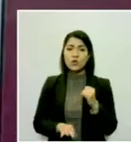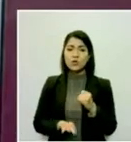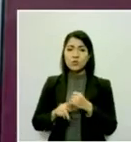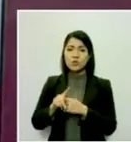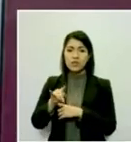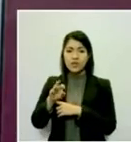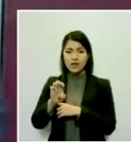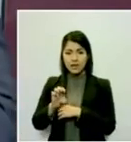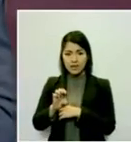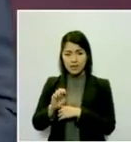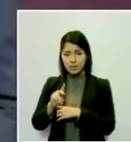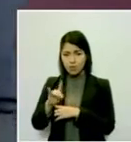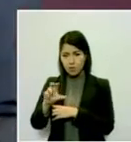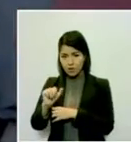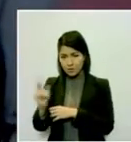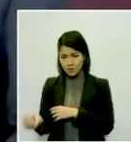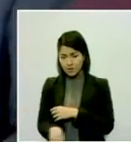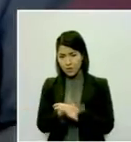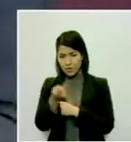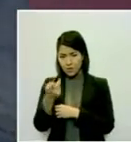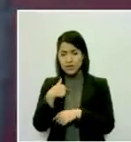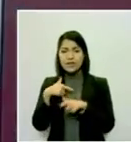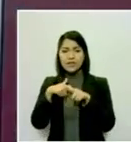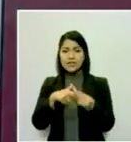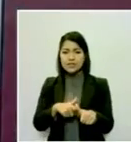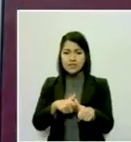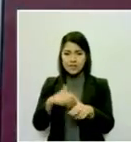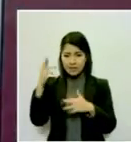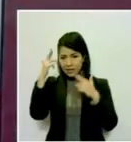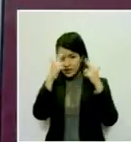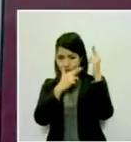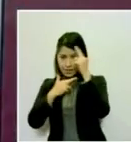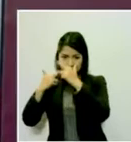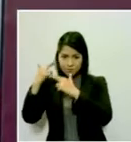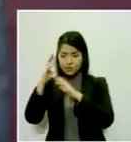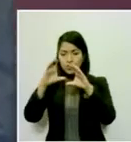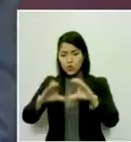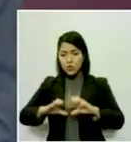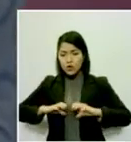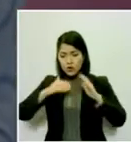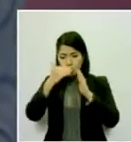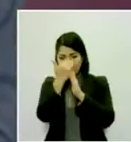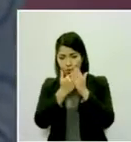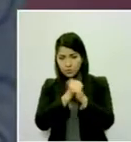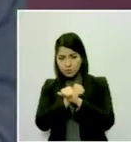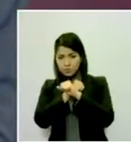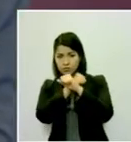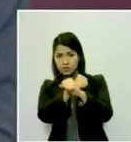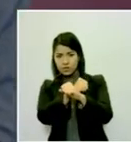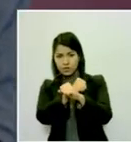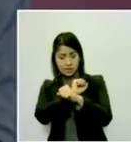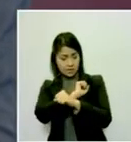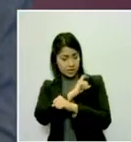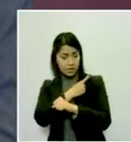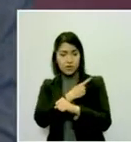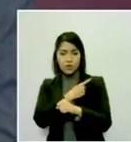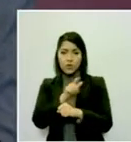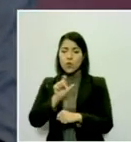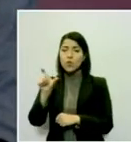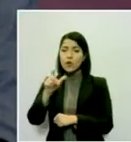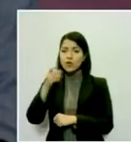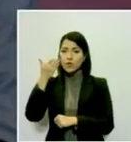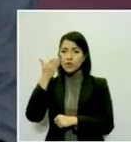Teremora, preguntarle, maestra, ¿se mantendrán los filtros sanitarios durante cuánto tiempo y si los insumos